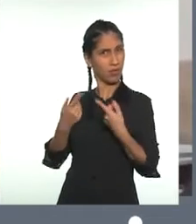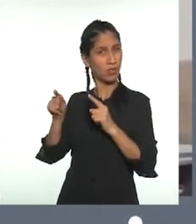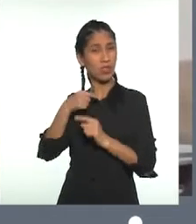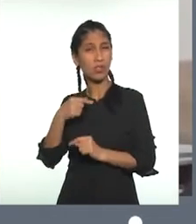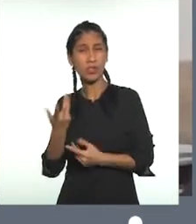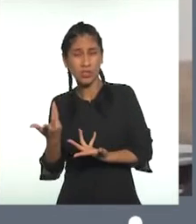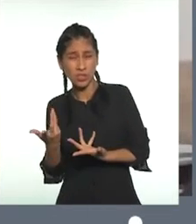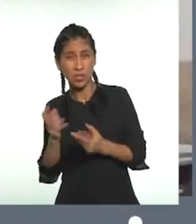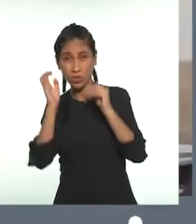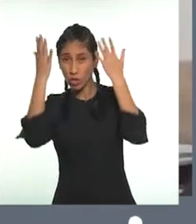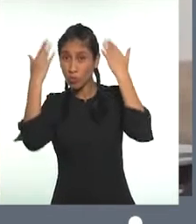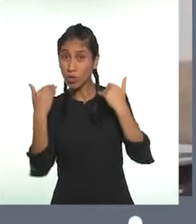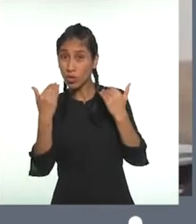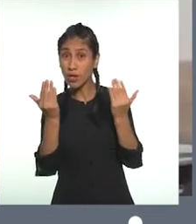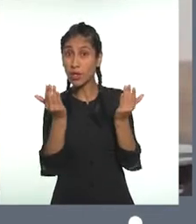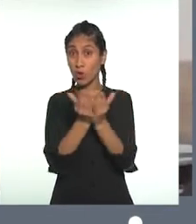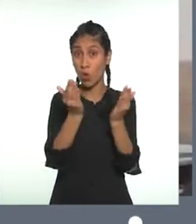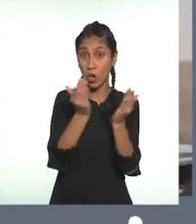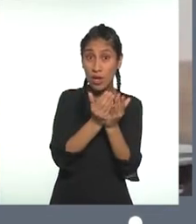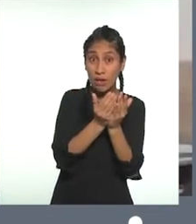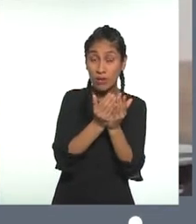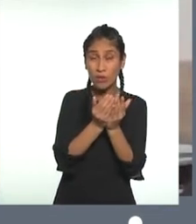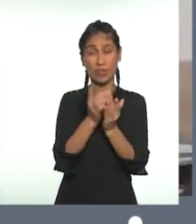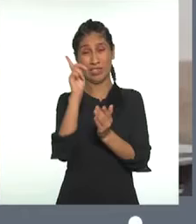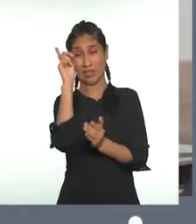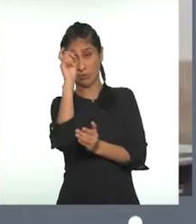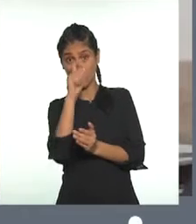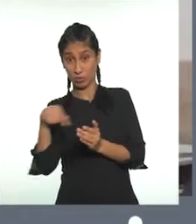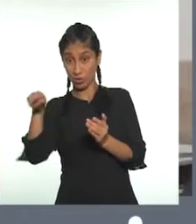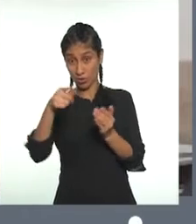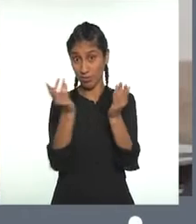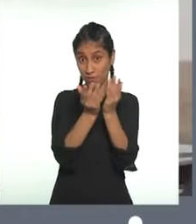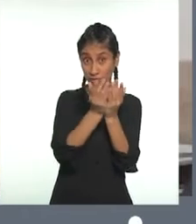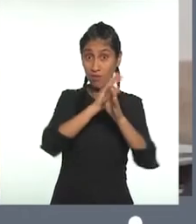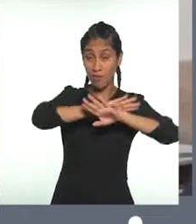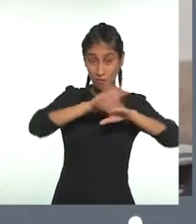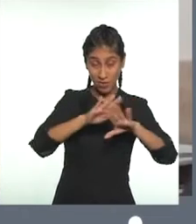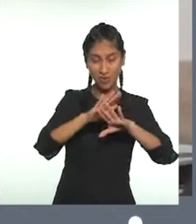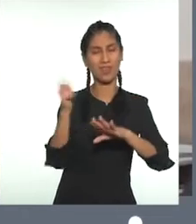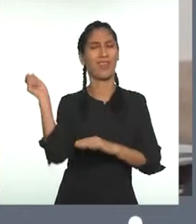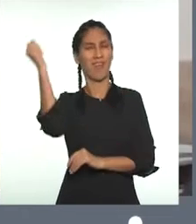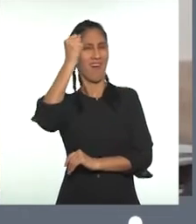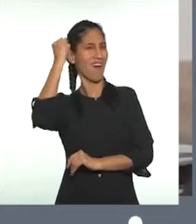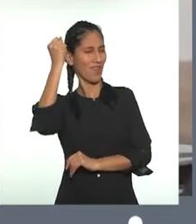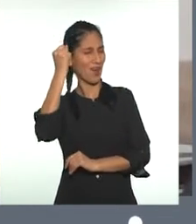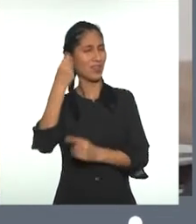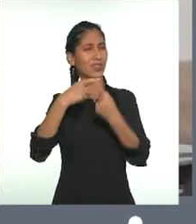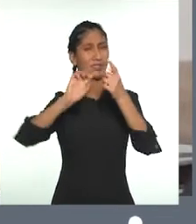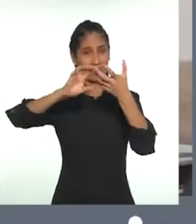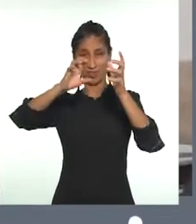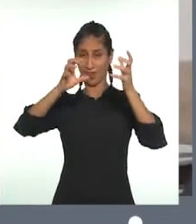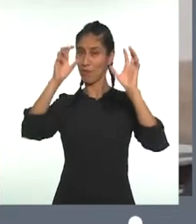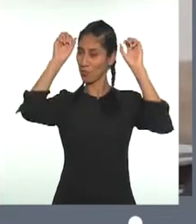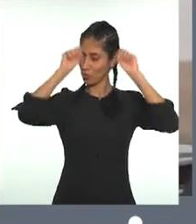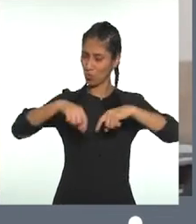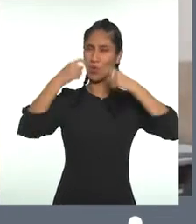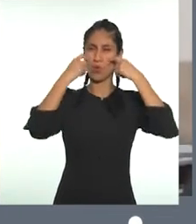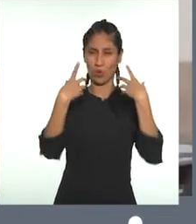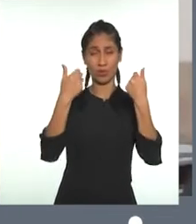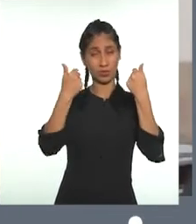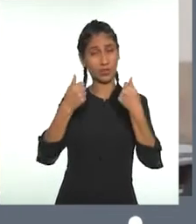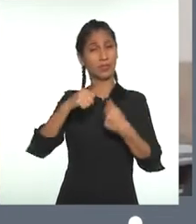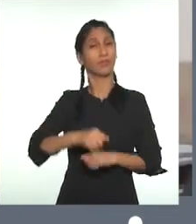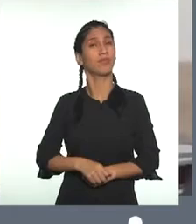concluir sus estudios era un gran logro. Estos cambios son necesarios, ¿no? E innegablemente